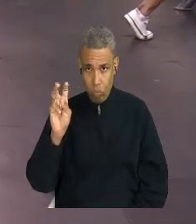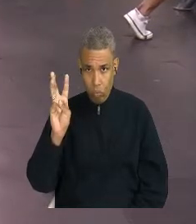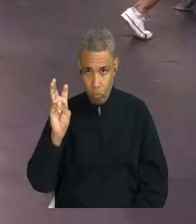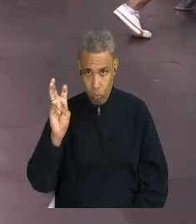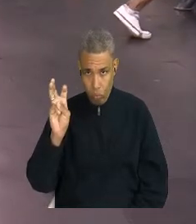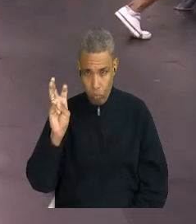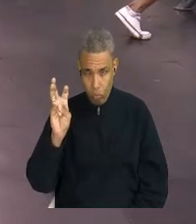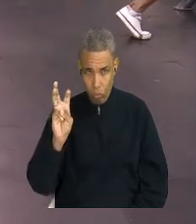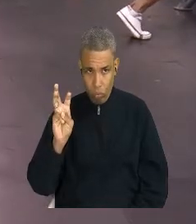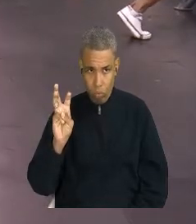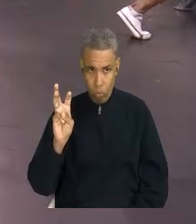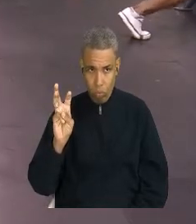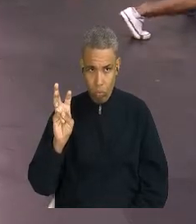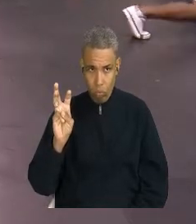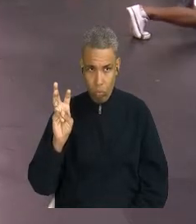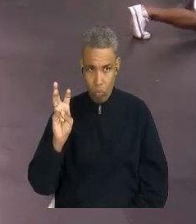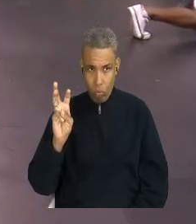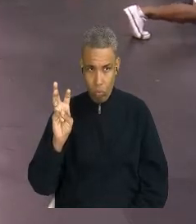8, muy bien.